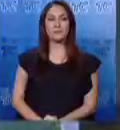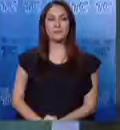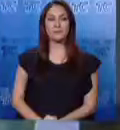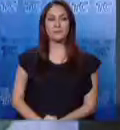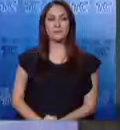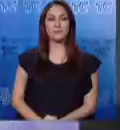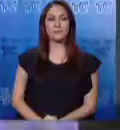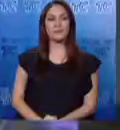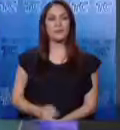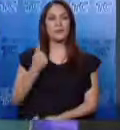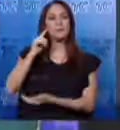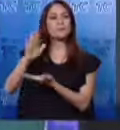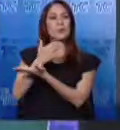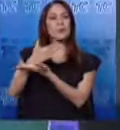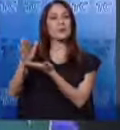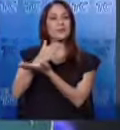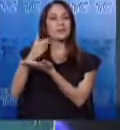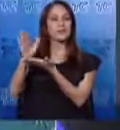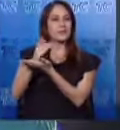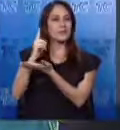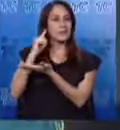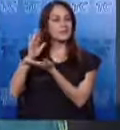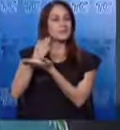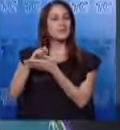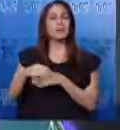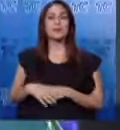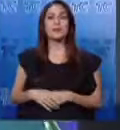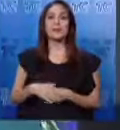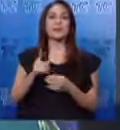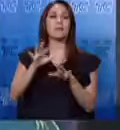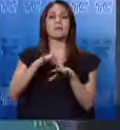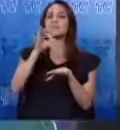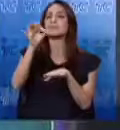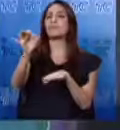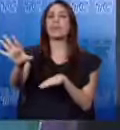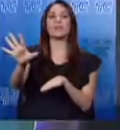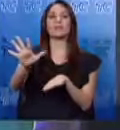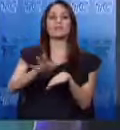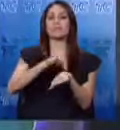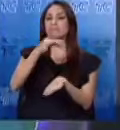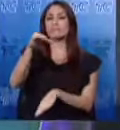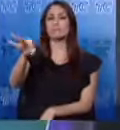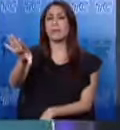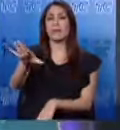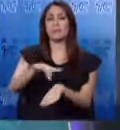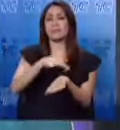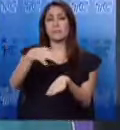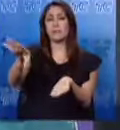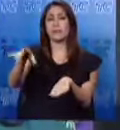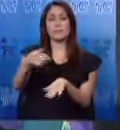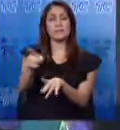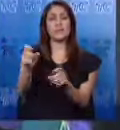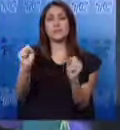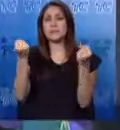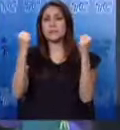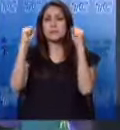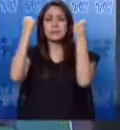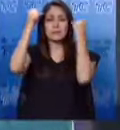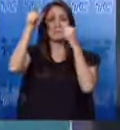caminante, nuevos sueños alcanzar. Allá ellos, están